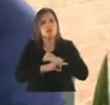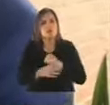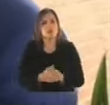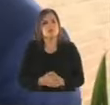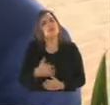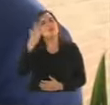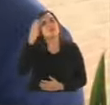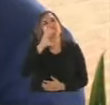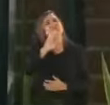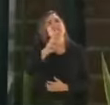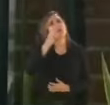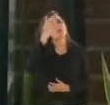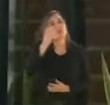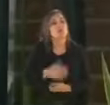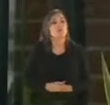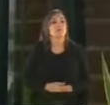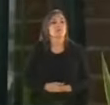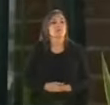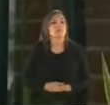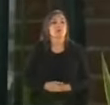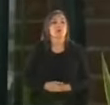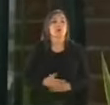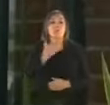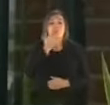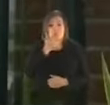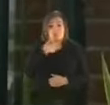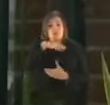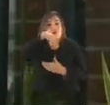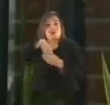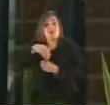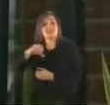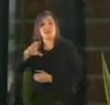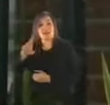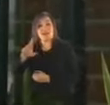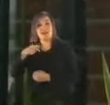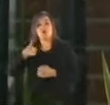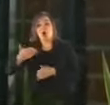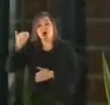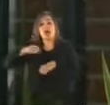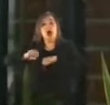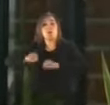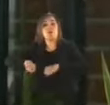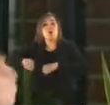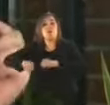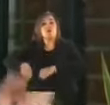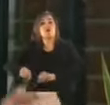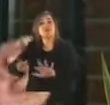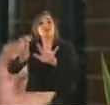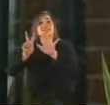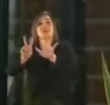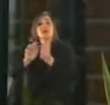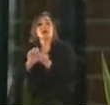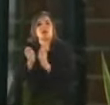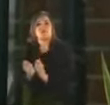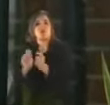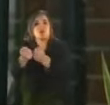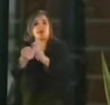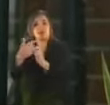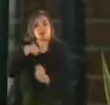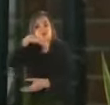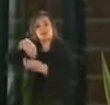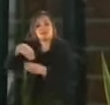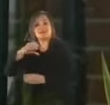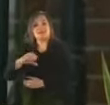Cambio Radical? Si yo no hubiera estado en Cambio Radical, no habría logrado aprobar 7 reformas como las que logramos. Por estar en Cambio